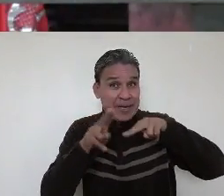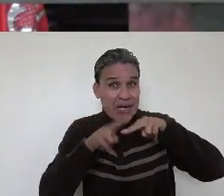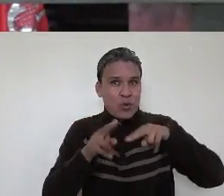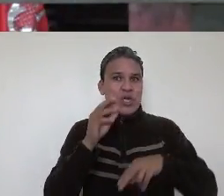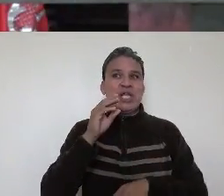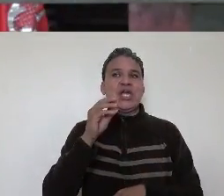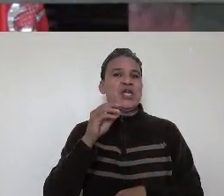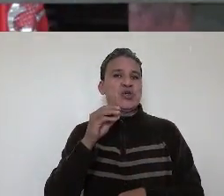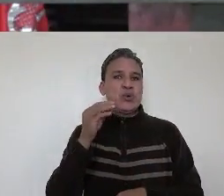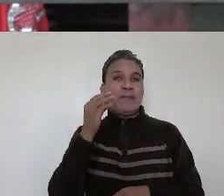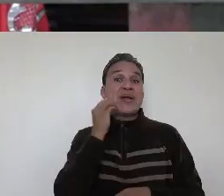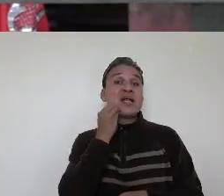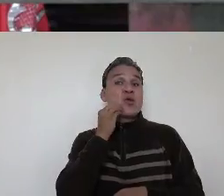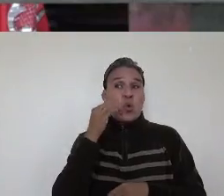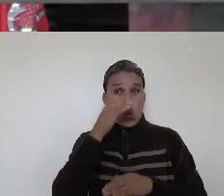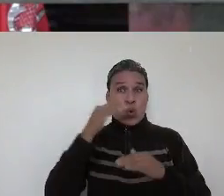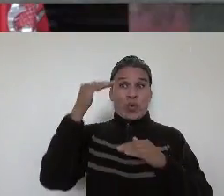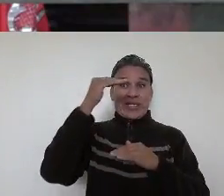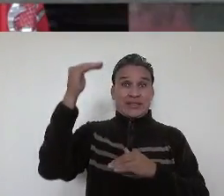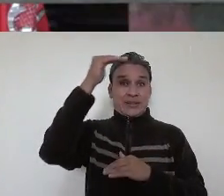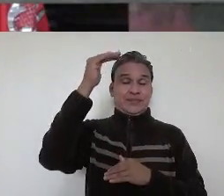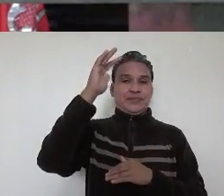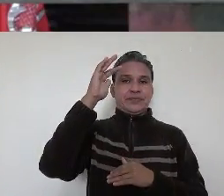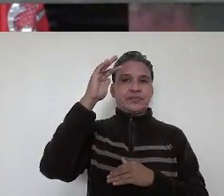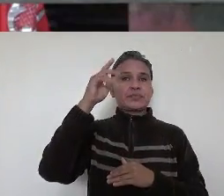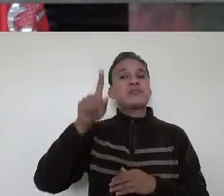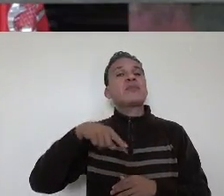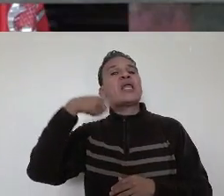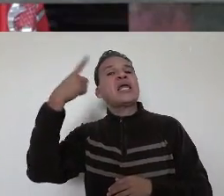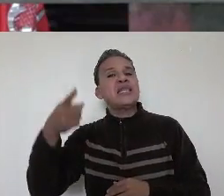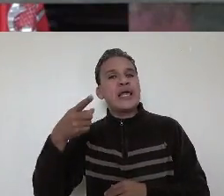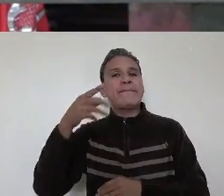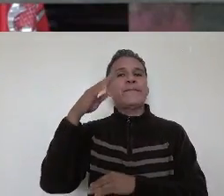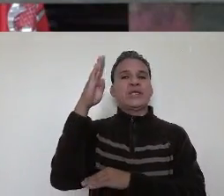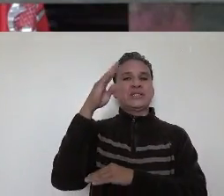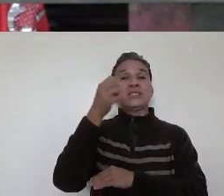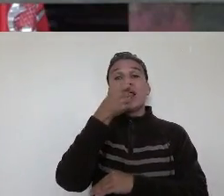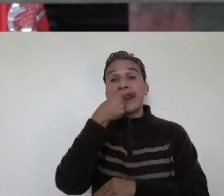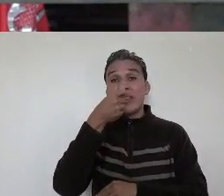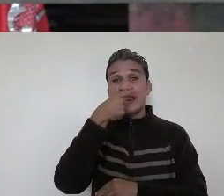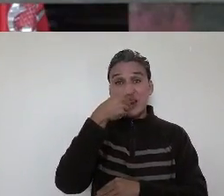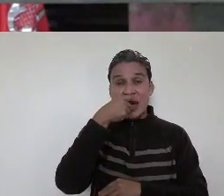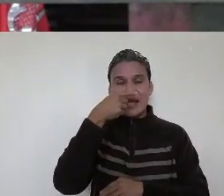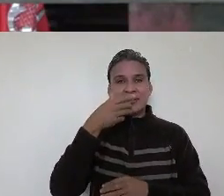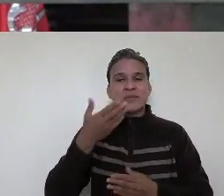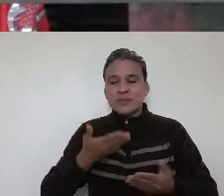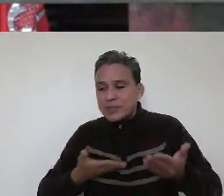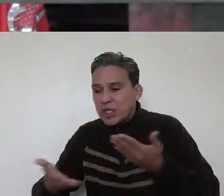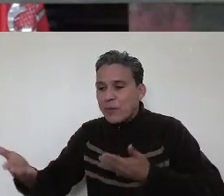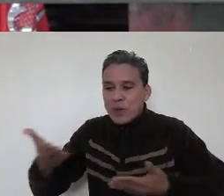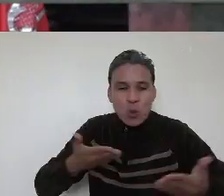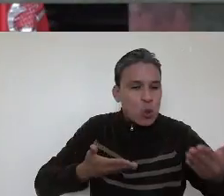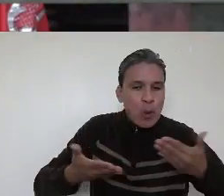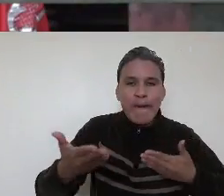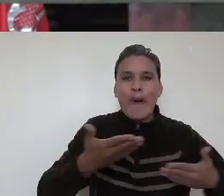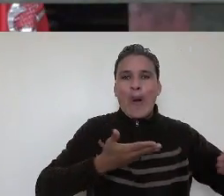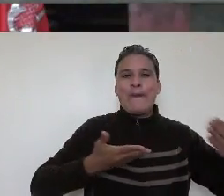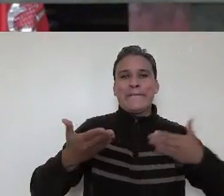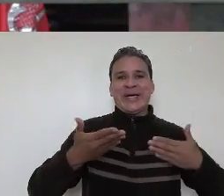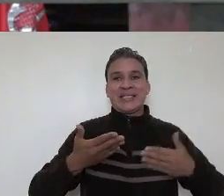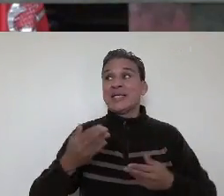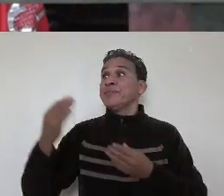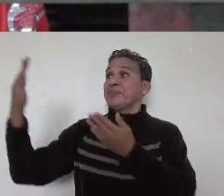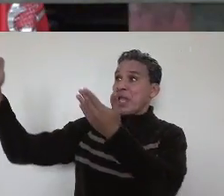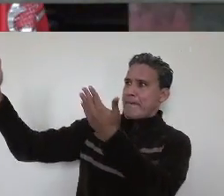adultos. Y después de celebrar la misa tenemos, qué sé yo, un compartir. Y se nos aparezca o un